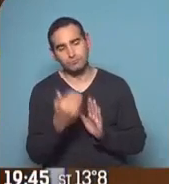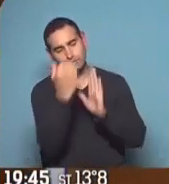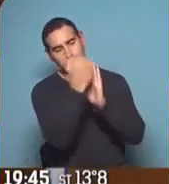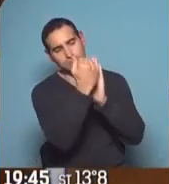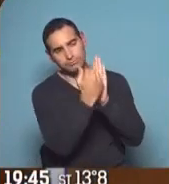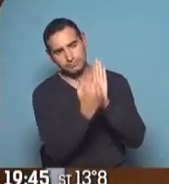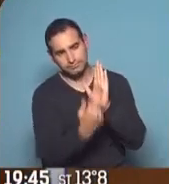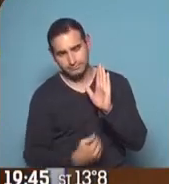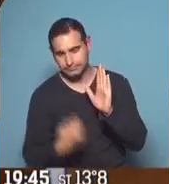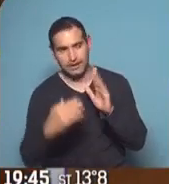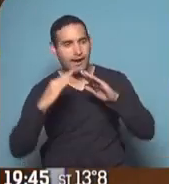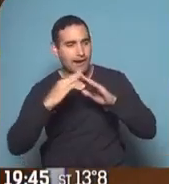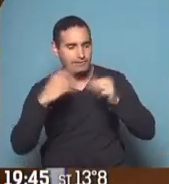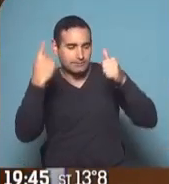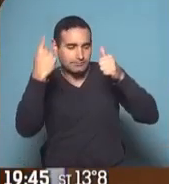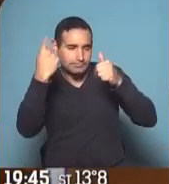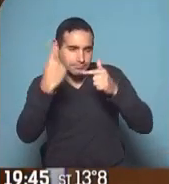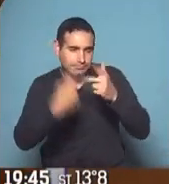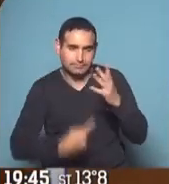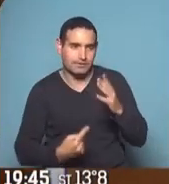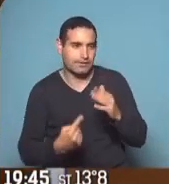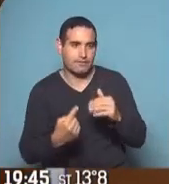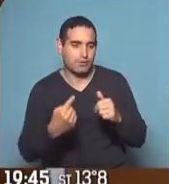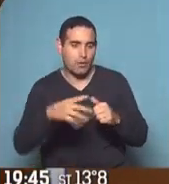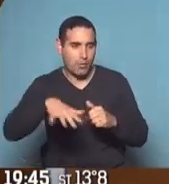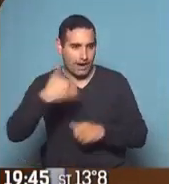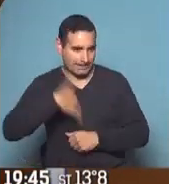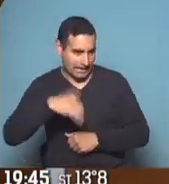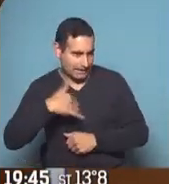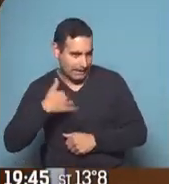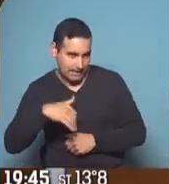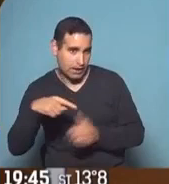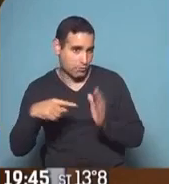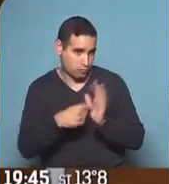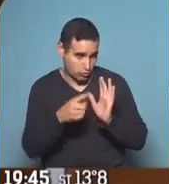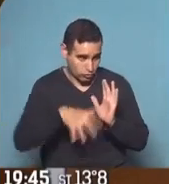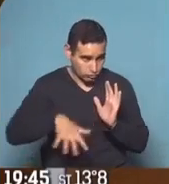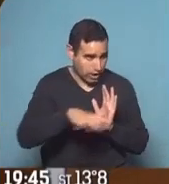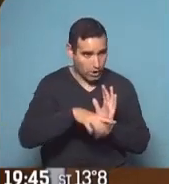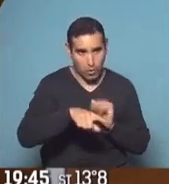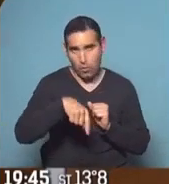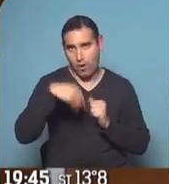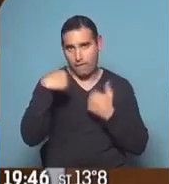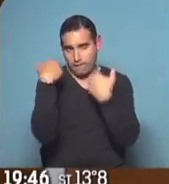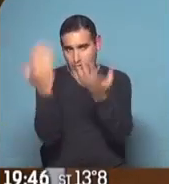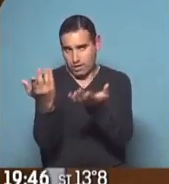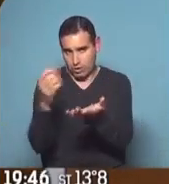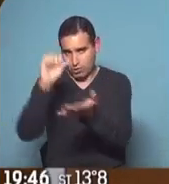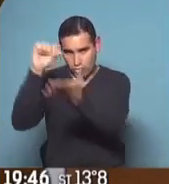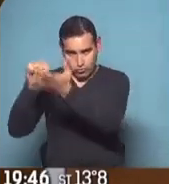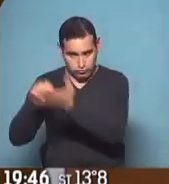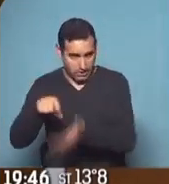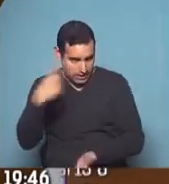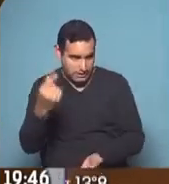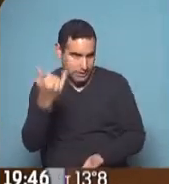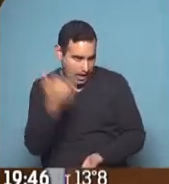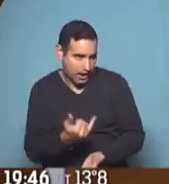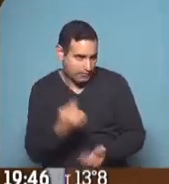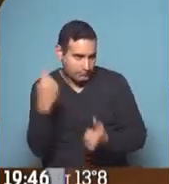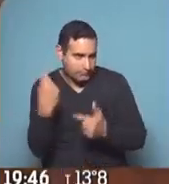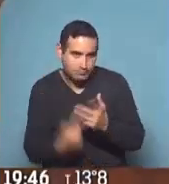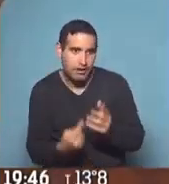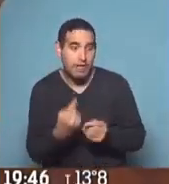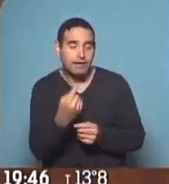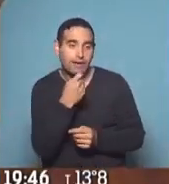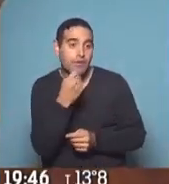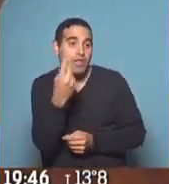diversos que son todas propiedades iván de propiedades en la argentina en la ciudad buenos aires como propiedades en el exterior y los bienes en este caso el dinero